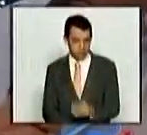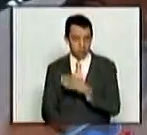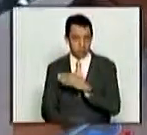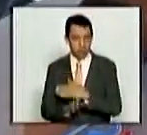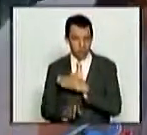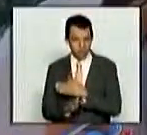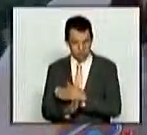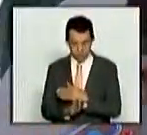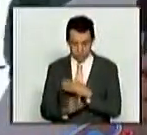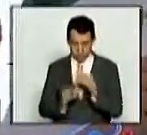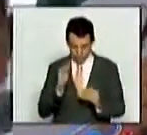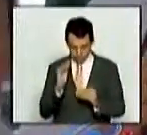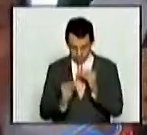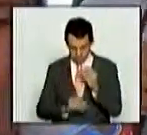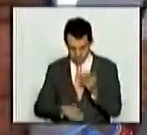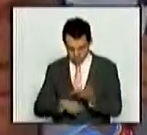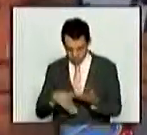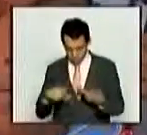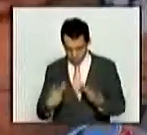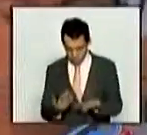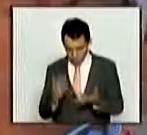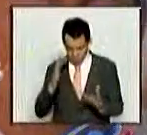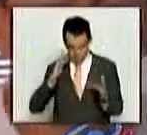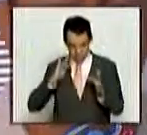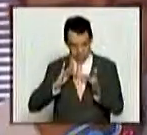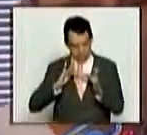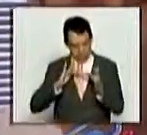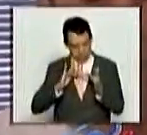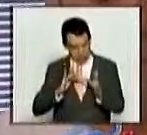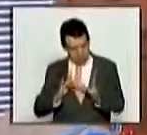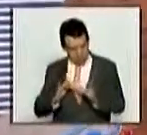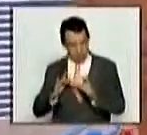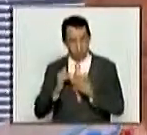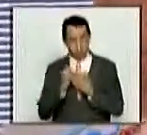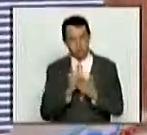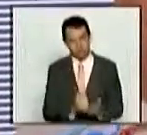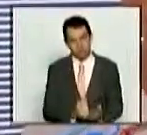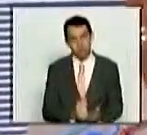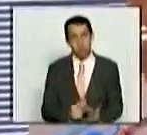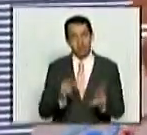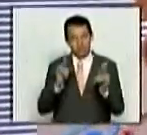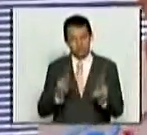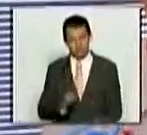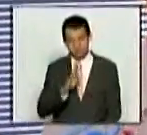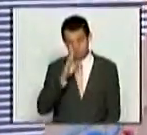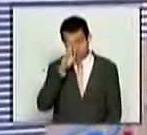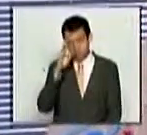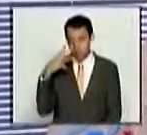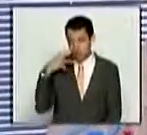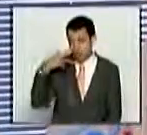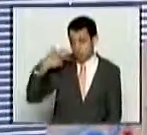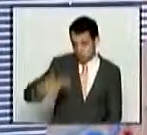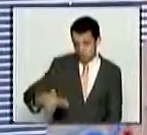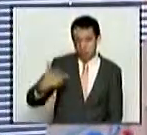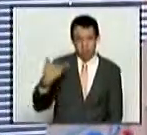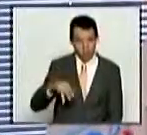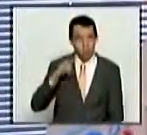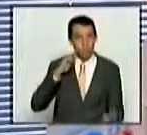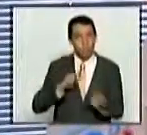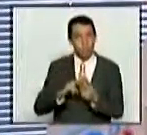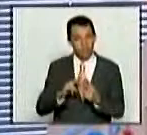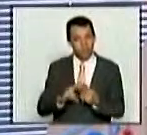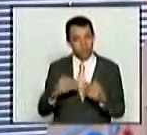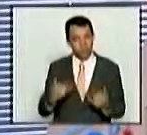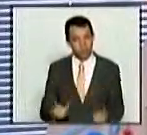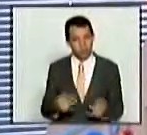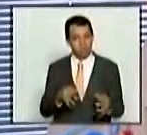una valoración y un procedimiento terapéutico. Como ya conocemos muy bien la historia de José, sabemos qué hace, en fin, estamos hablando